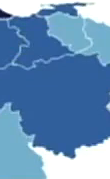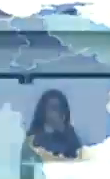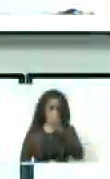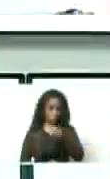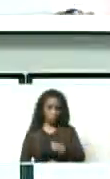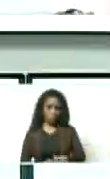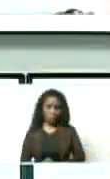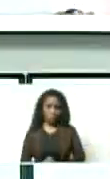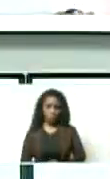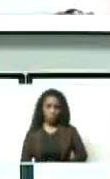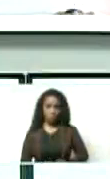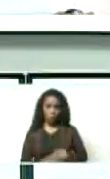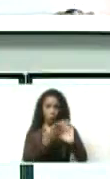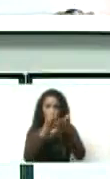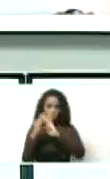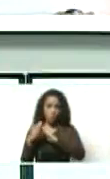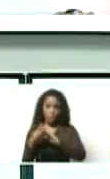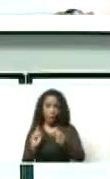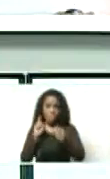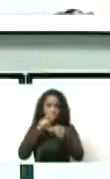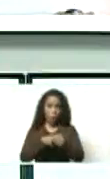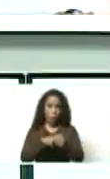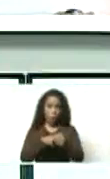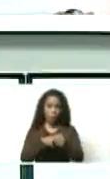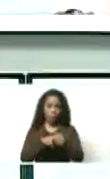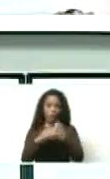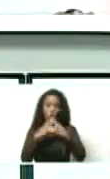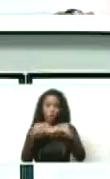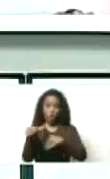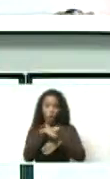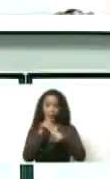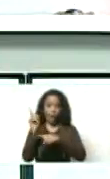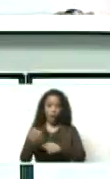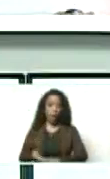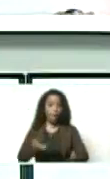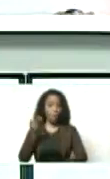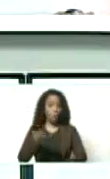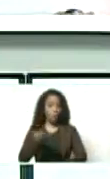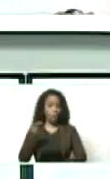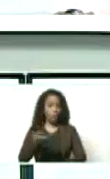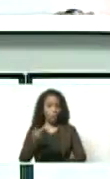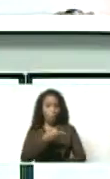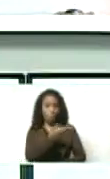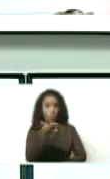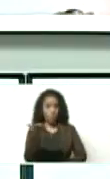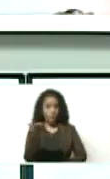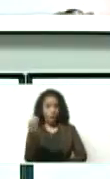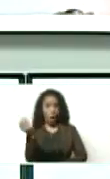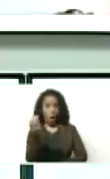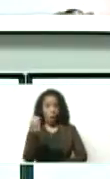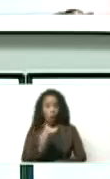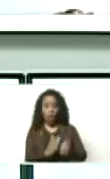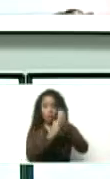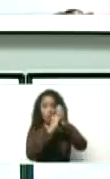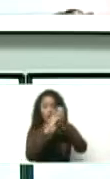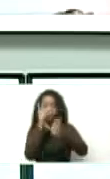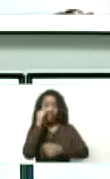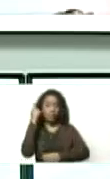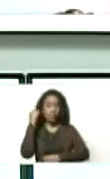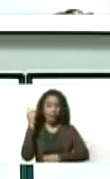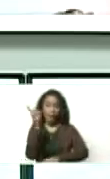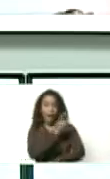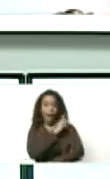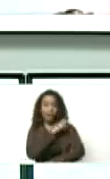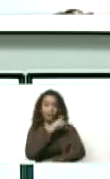nacional. Comunas registradas, todo esto es importante, que ustedes como líderes, lideresas, jefas